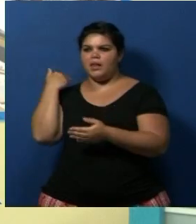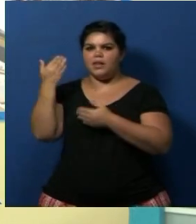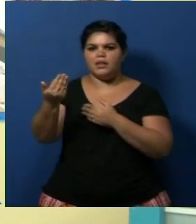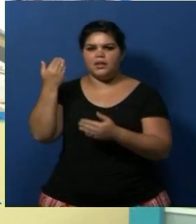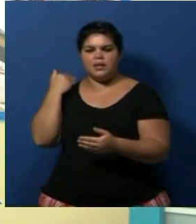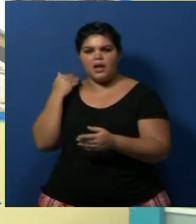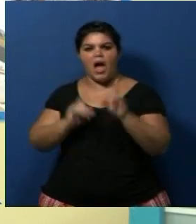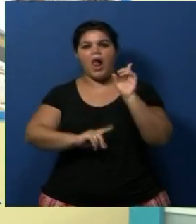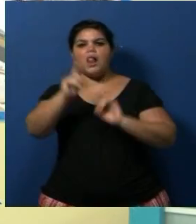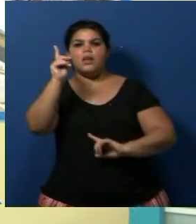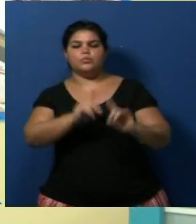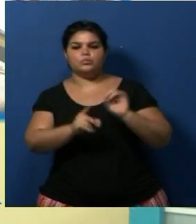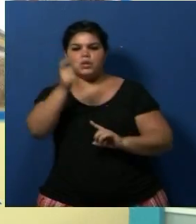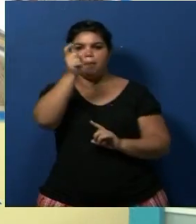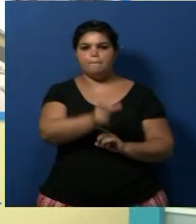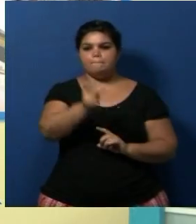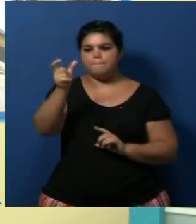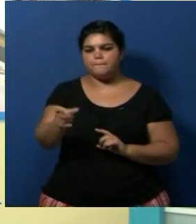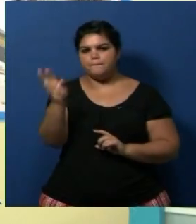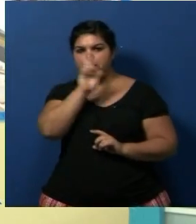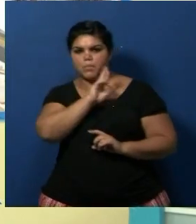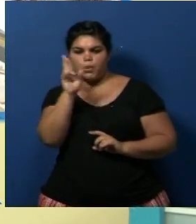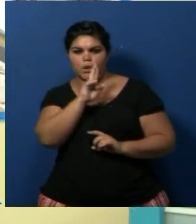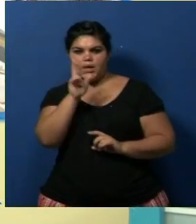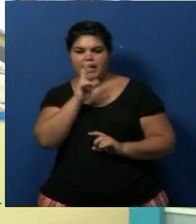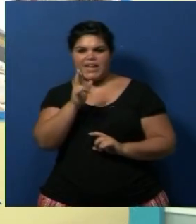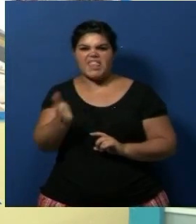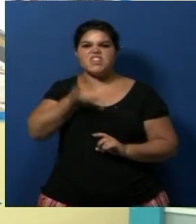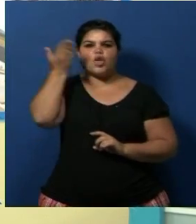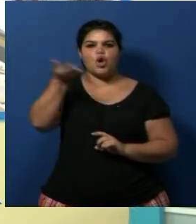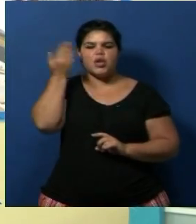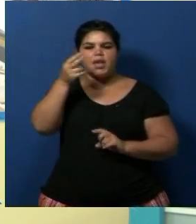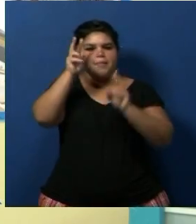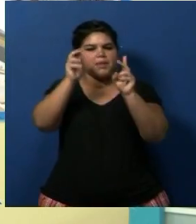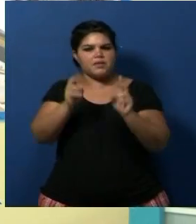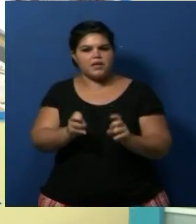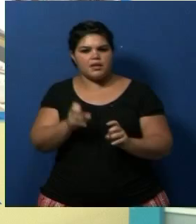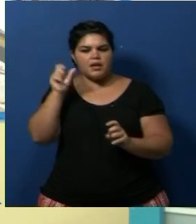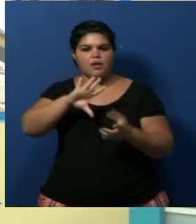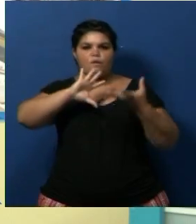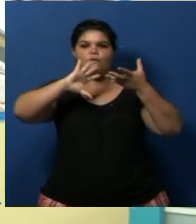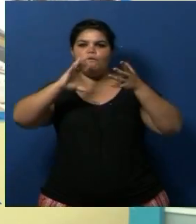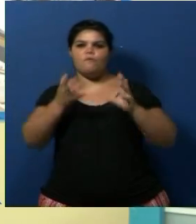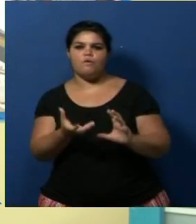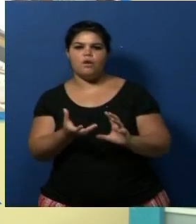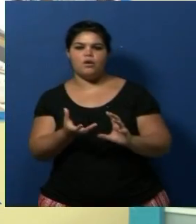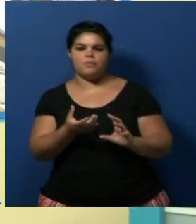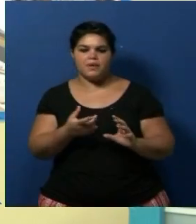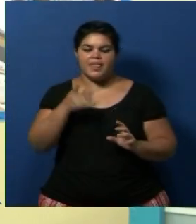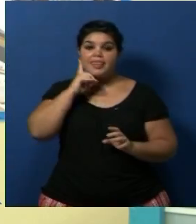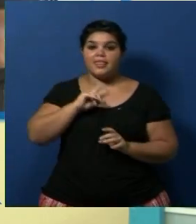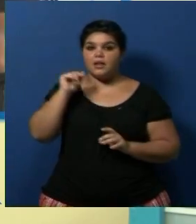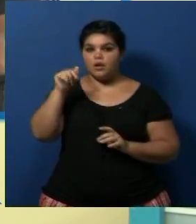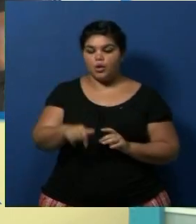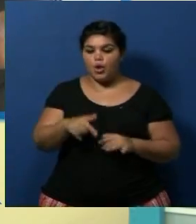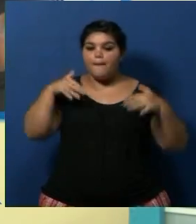teóricas y algunas mujeres que hacen estos estudios de género es que justamente estos fenómenos como lo que vivimos hoy, con